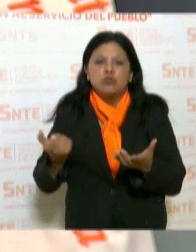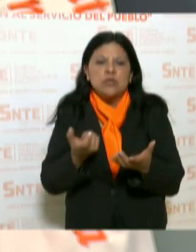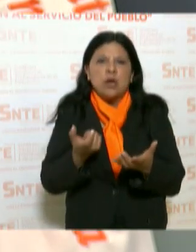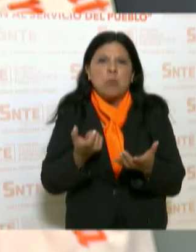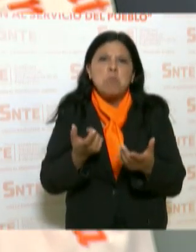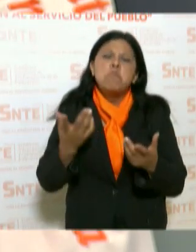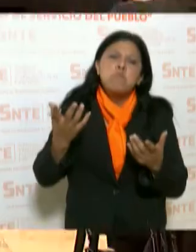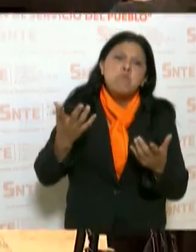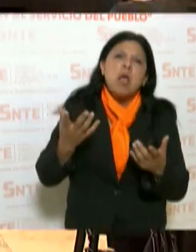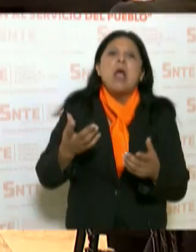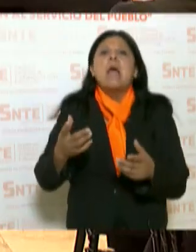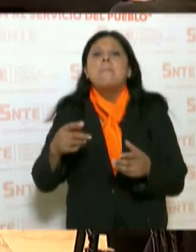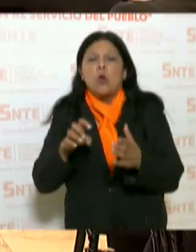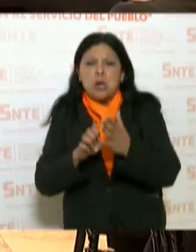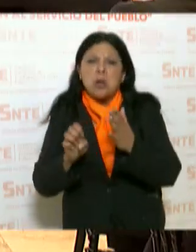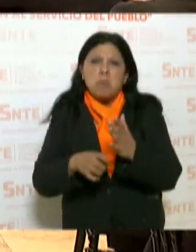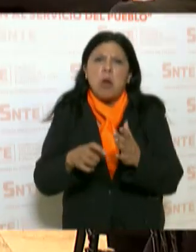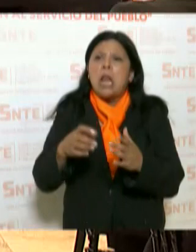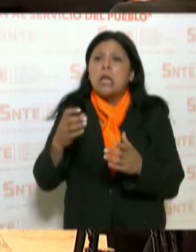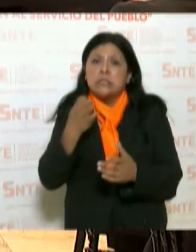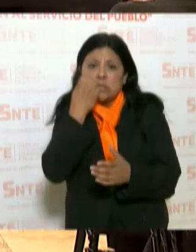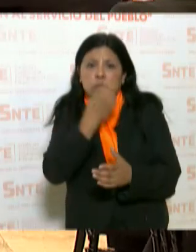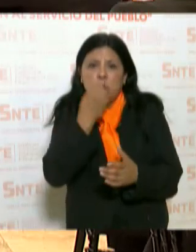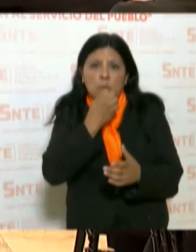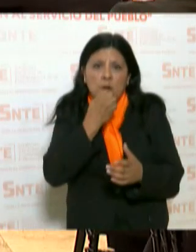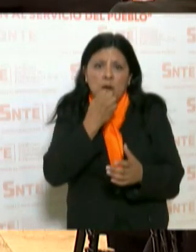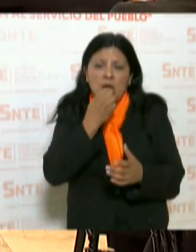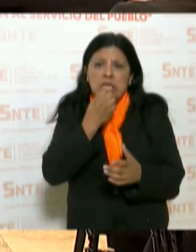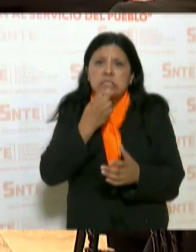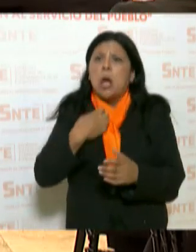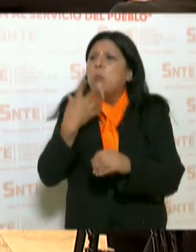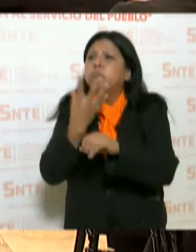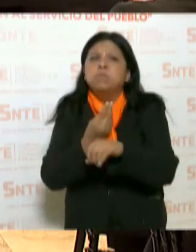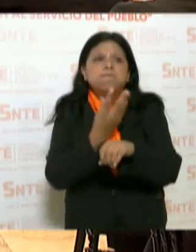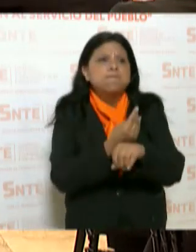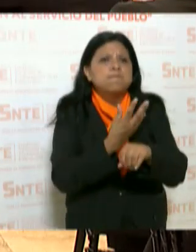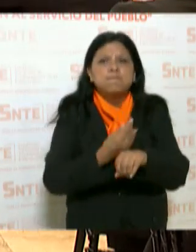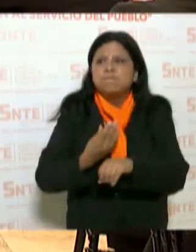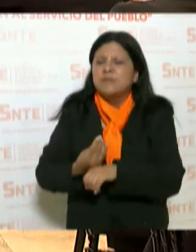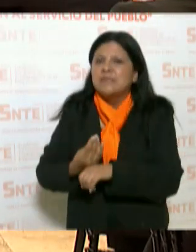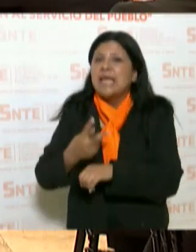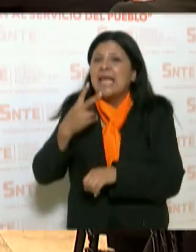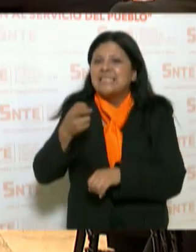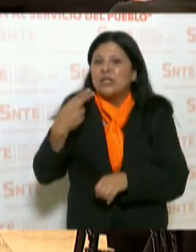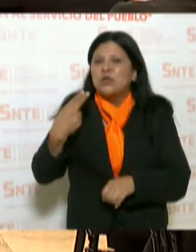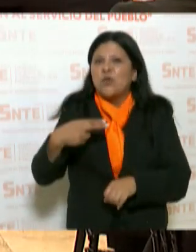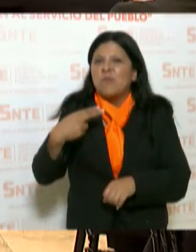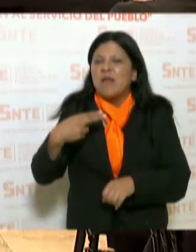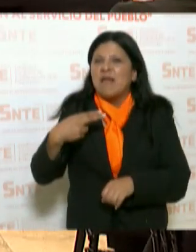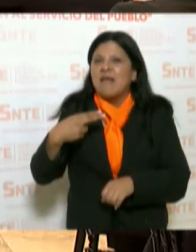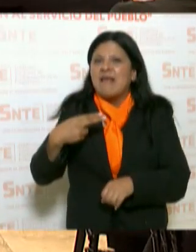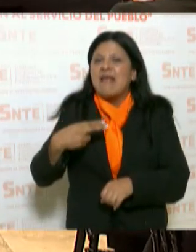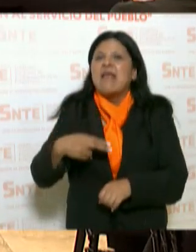mantenimiento a las escuelas. Se llama el programa La Escuela es Nuestra.